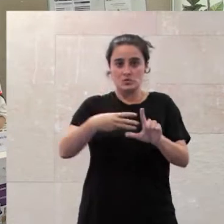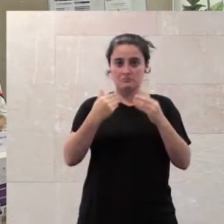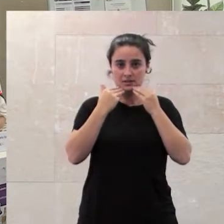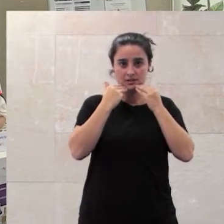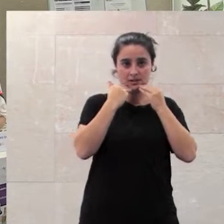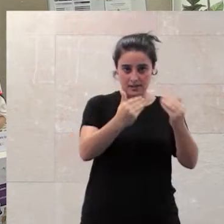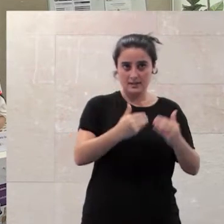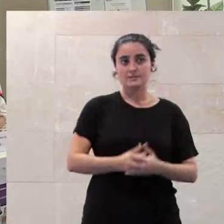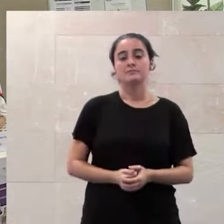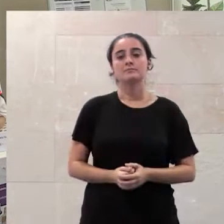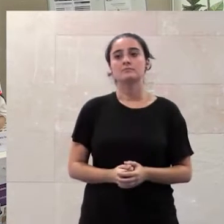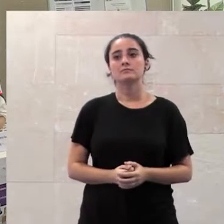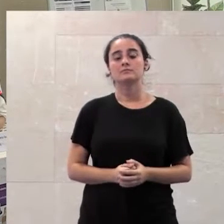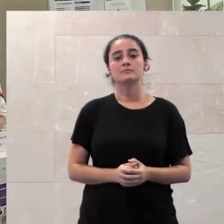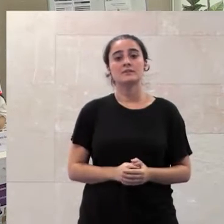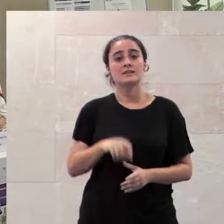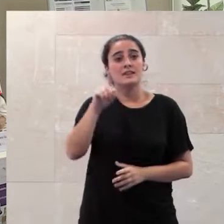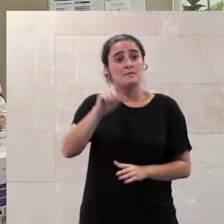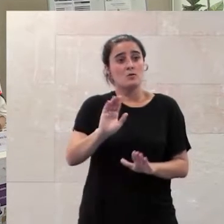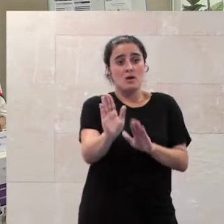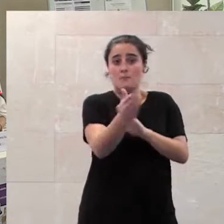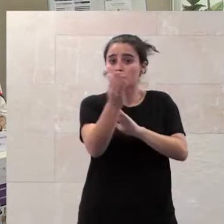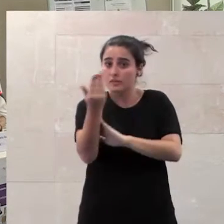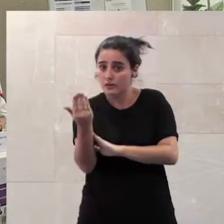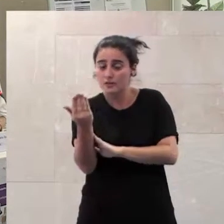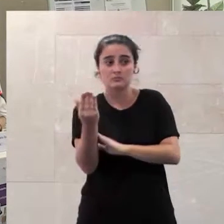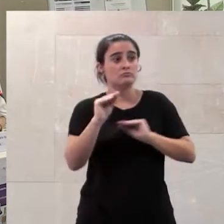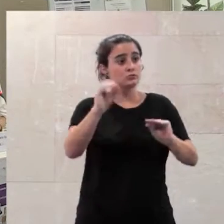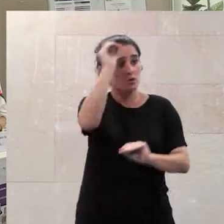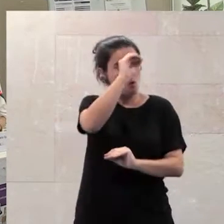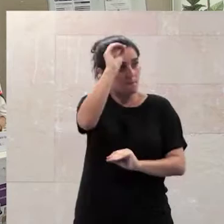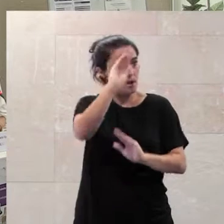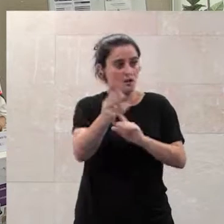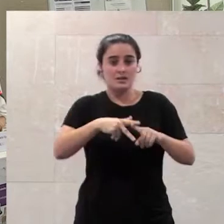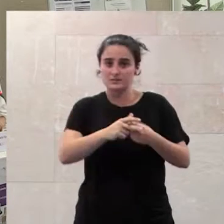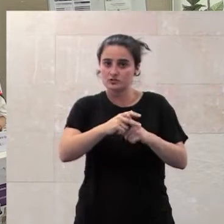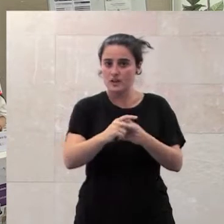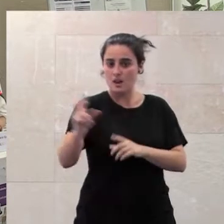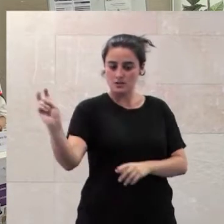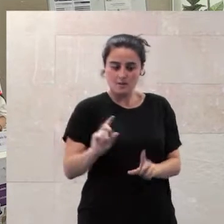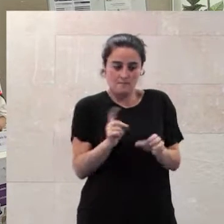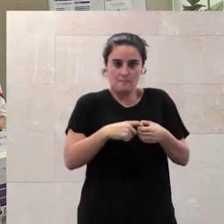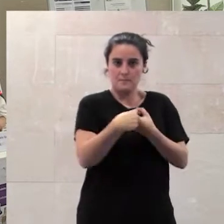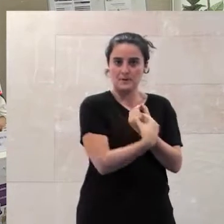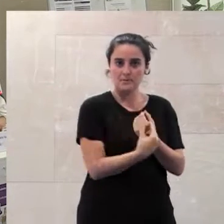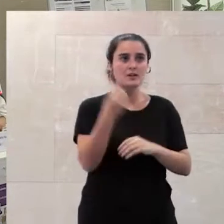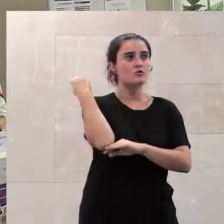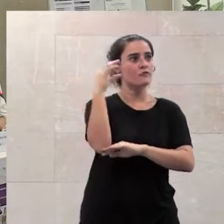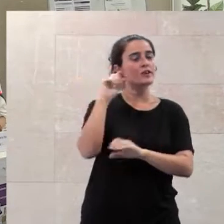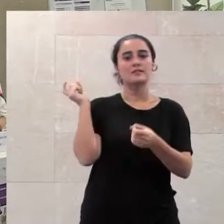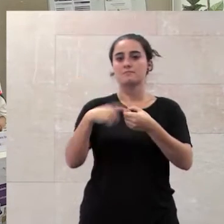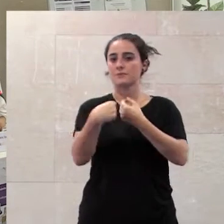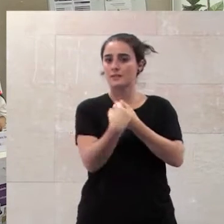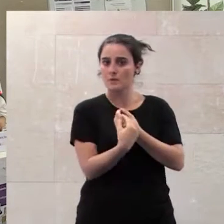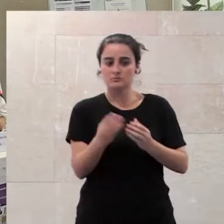web, además de traer las aportaciones y propuestas a los talleres y cursos en los que vais a participar, en las conferencias que vais a